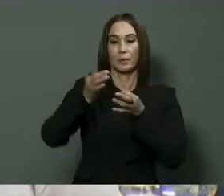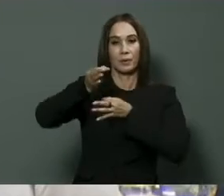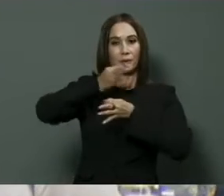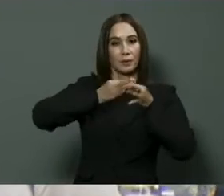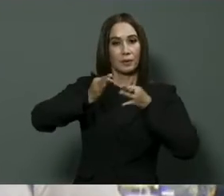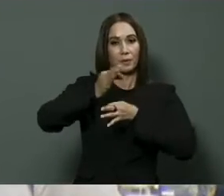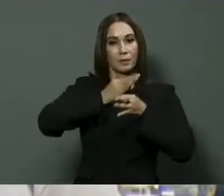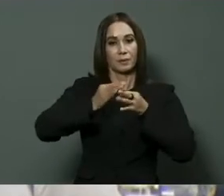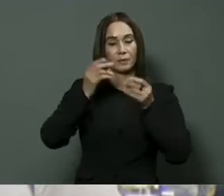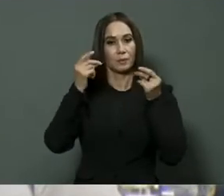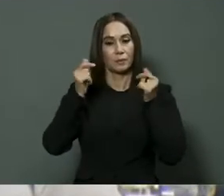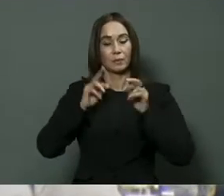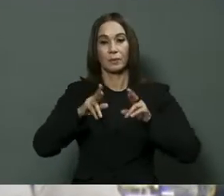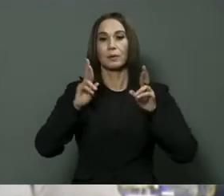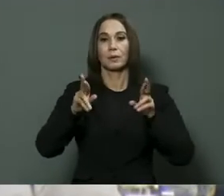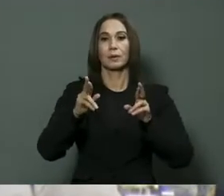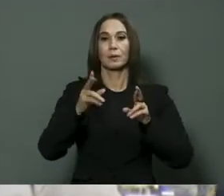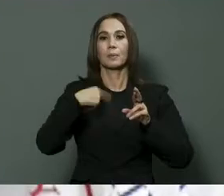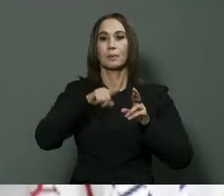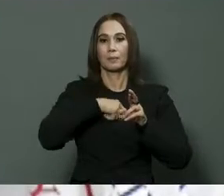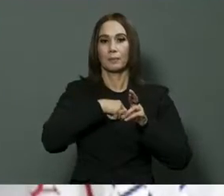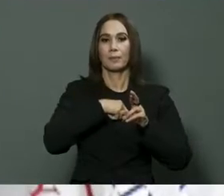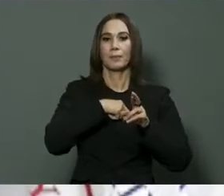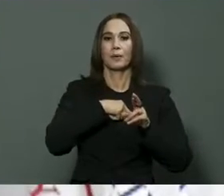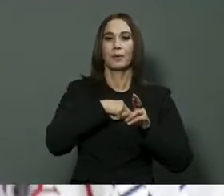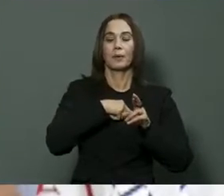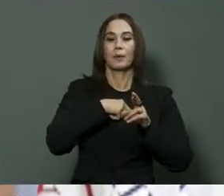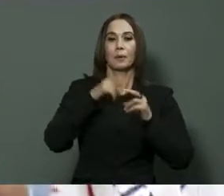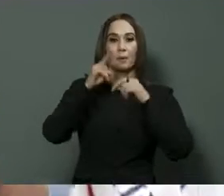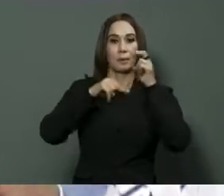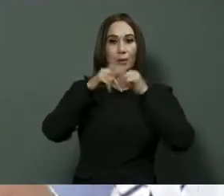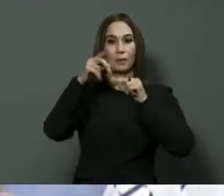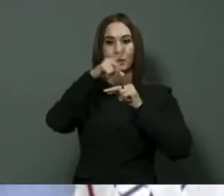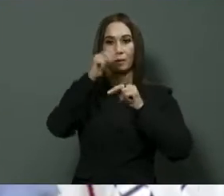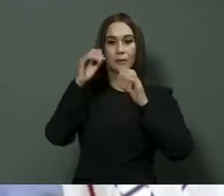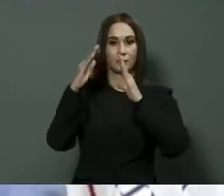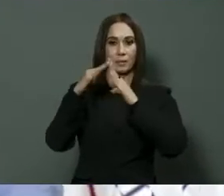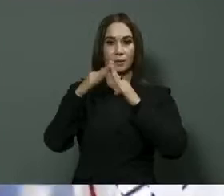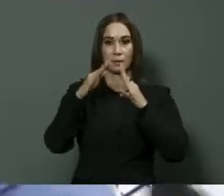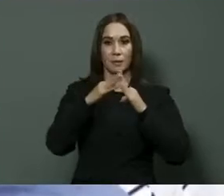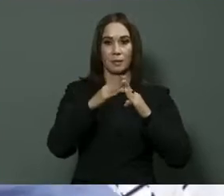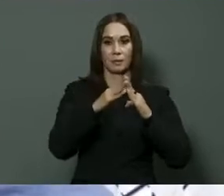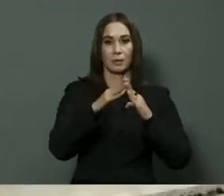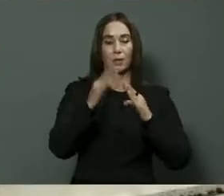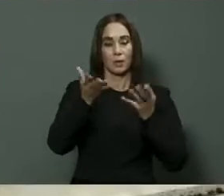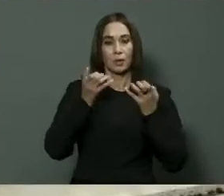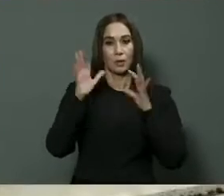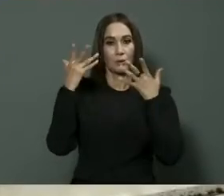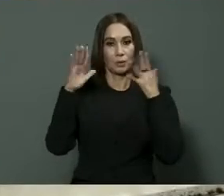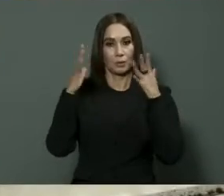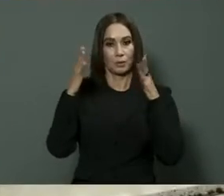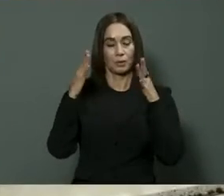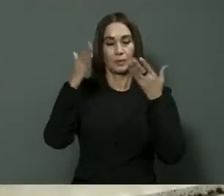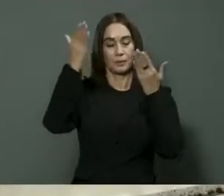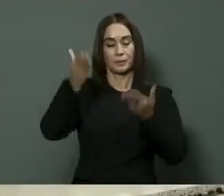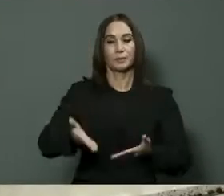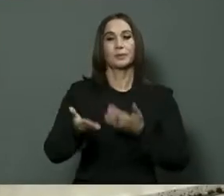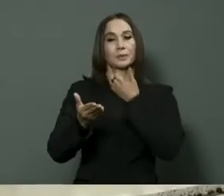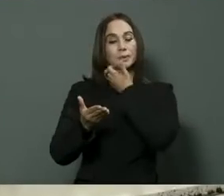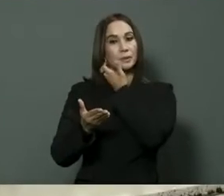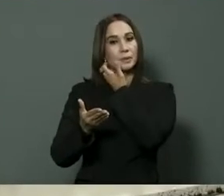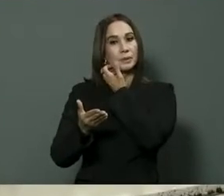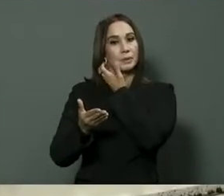de Macorís. Y inmediatamente me dijo, vamos a reconstruir 100 viviendas en San Francisco de Macorís. Yo quiero un aplauso para